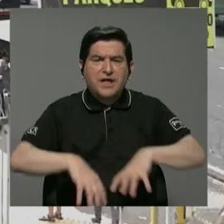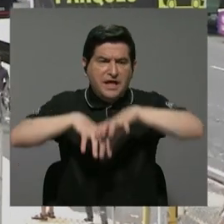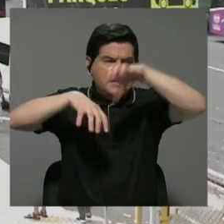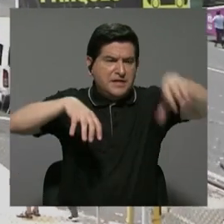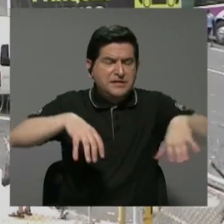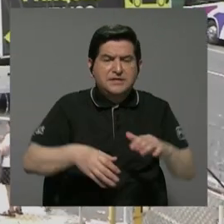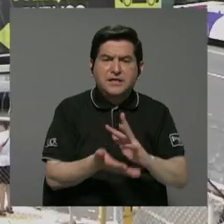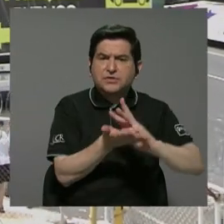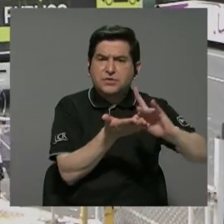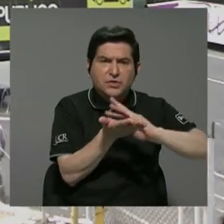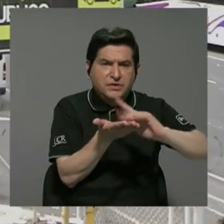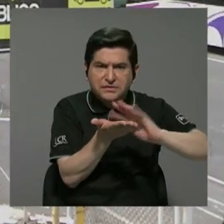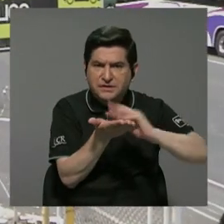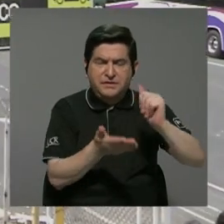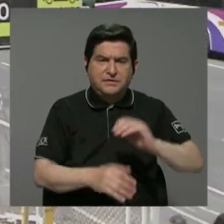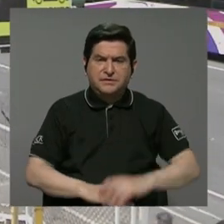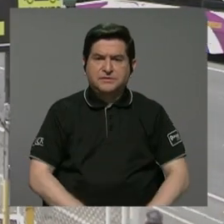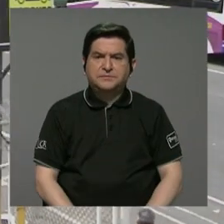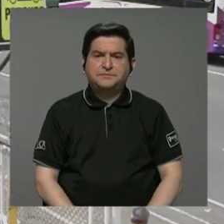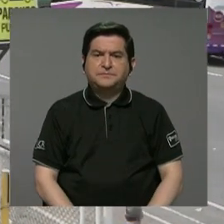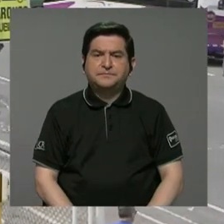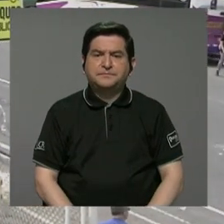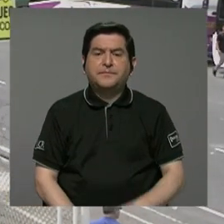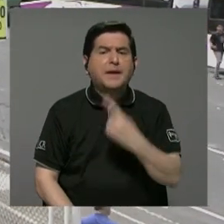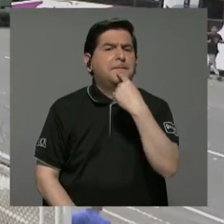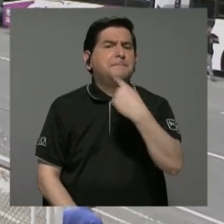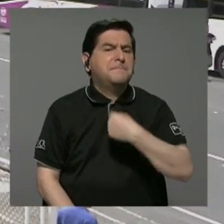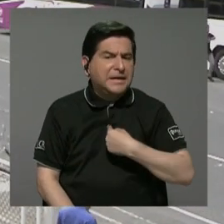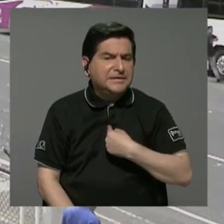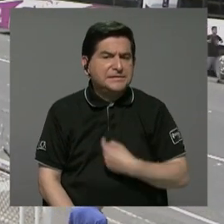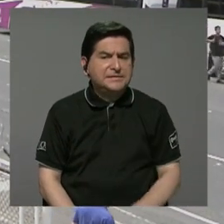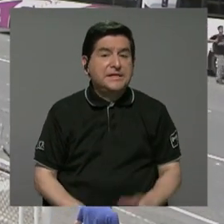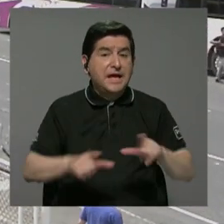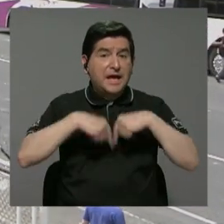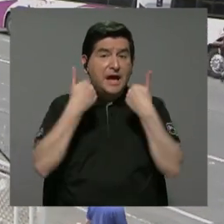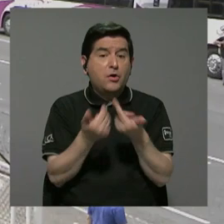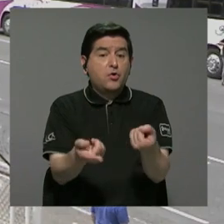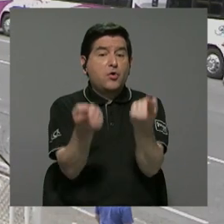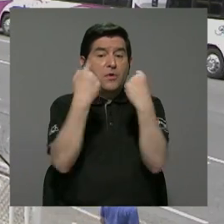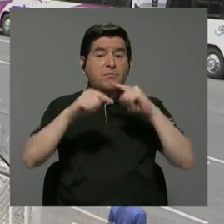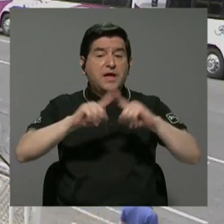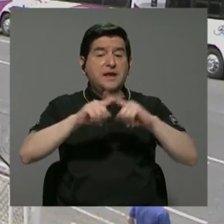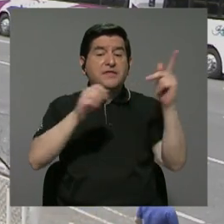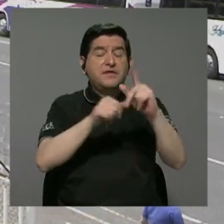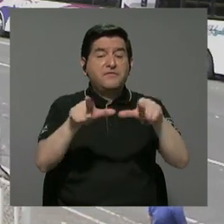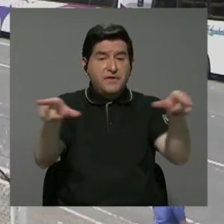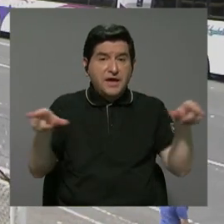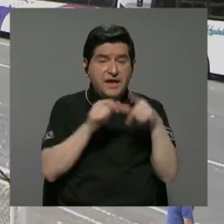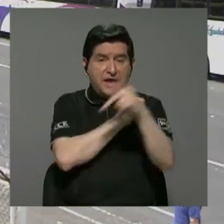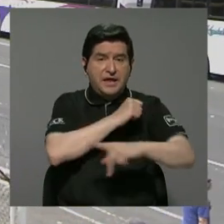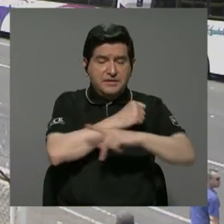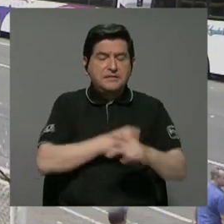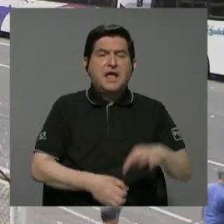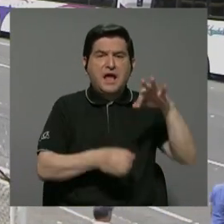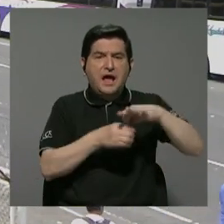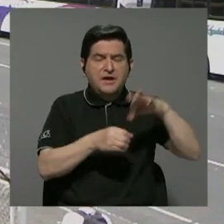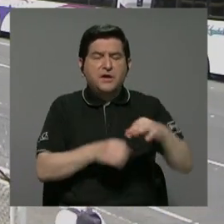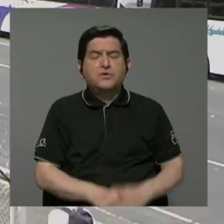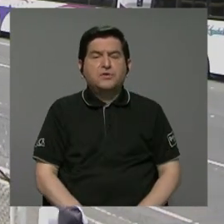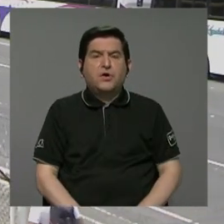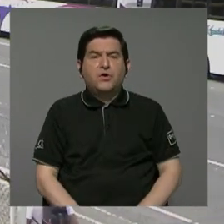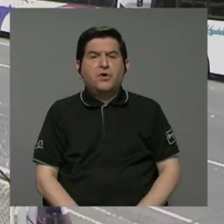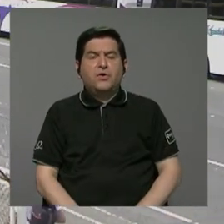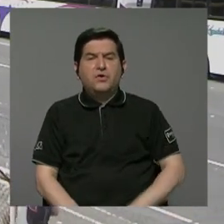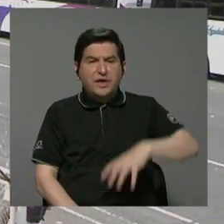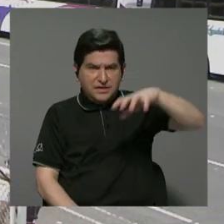arroceros. Me comentaba que ustedes es un grupo que viene desde diferentes partes del país. Venimos agricultores de la zona atlántica,